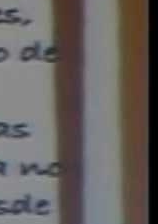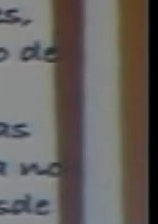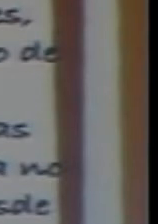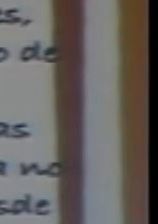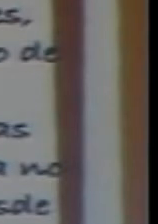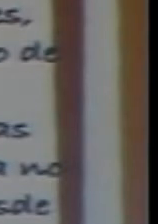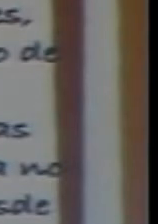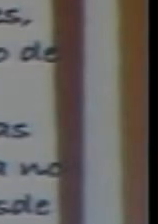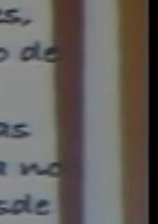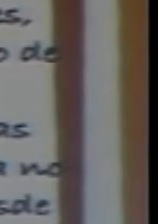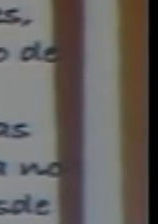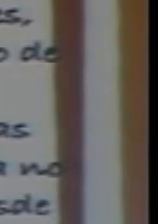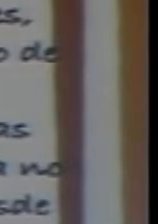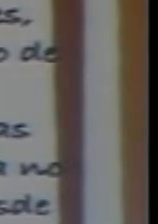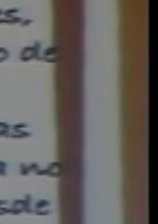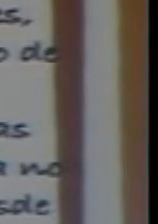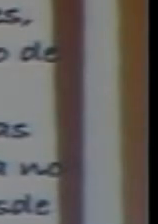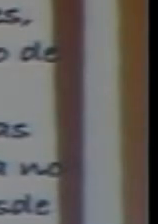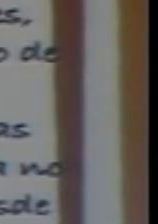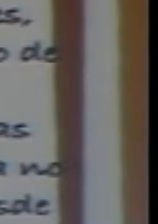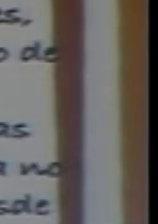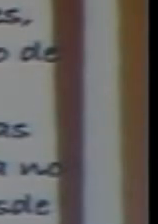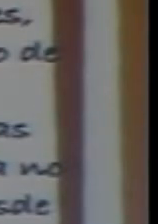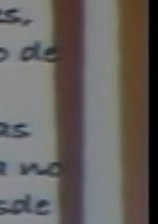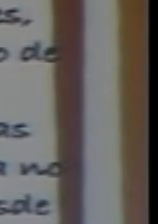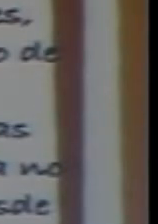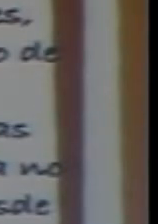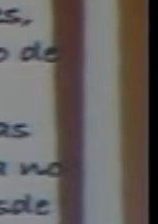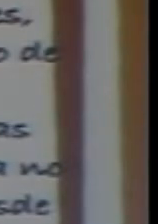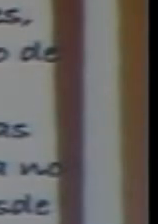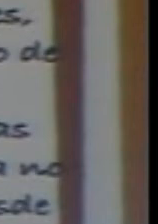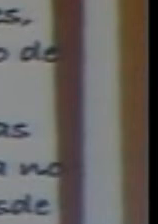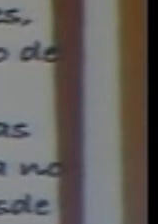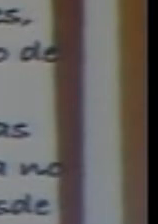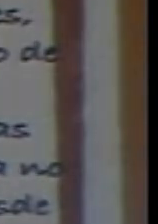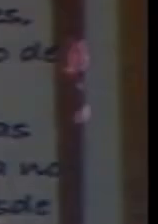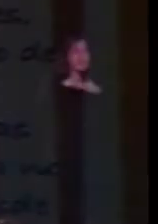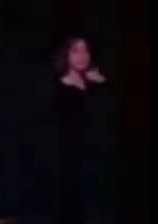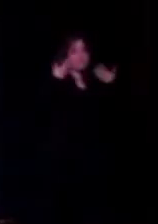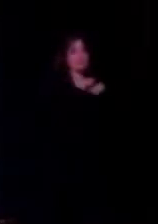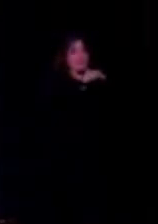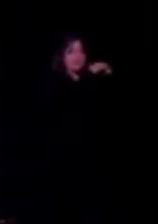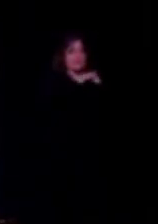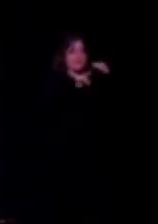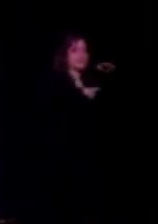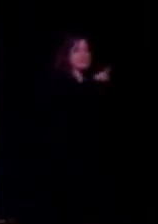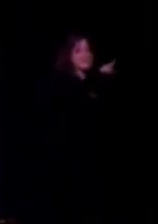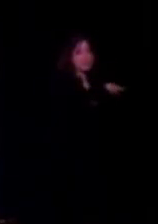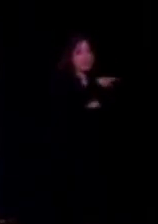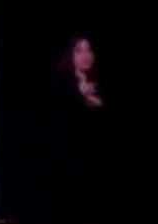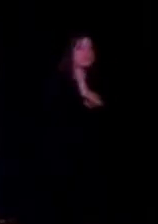evaluaciones que permitan ser conscientes del desarrollo de una escuela inclusiva la universidad el isei ivei